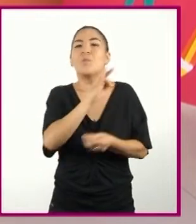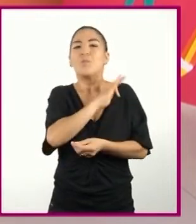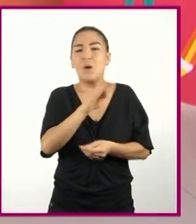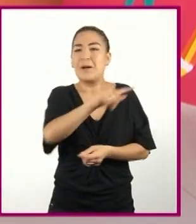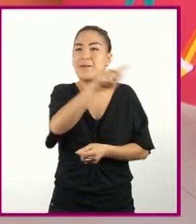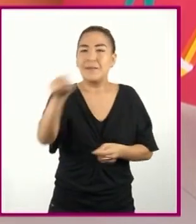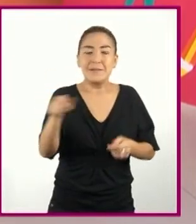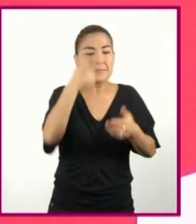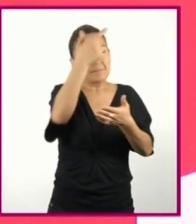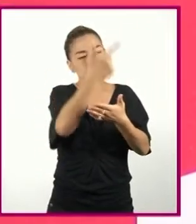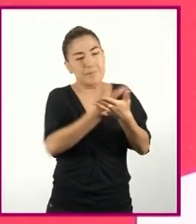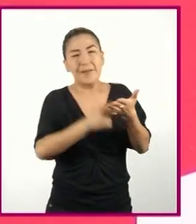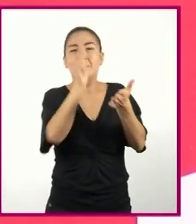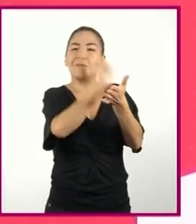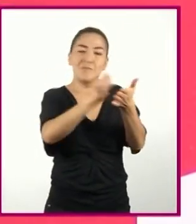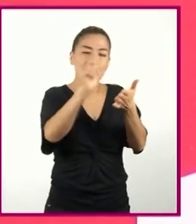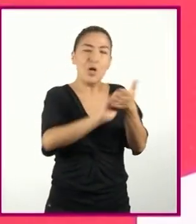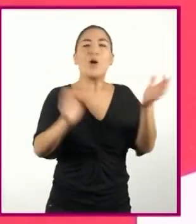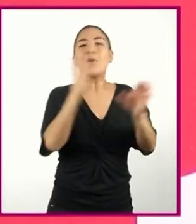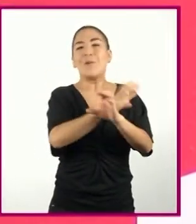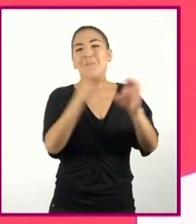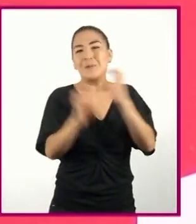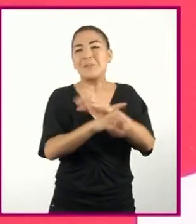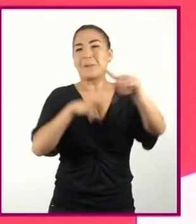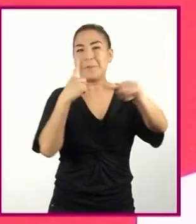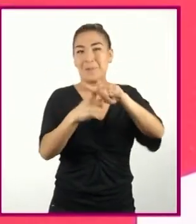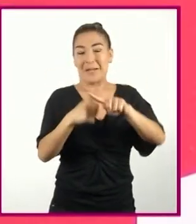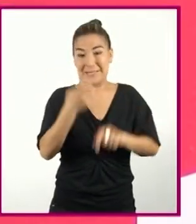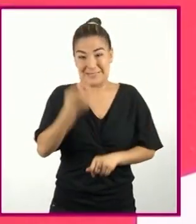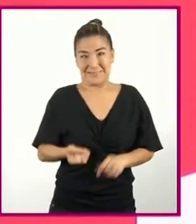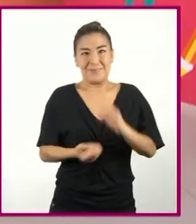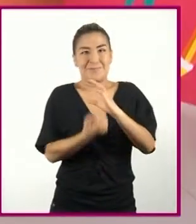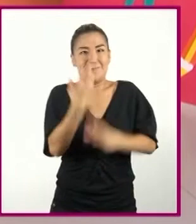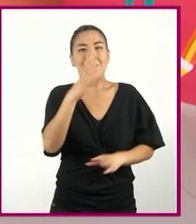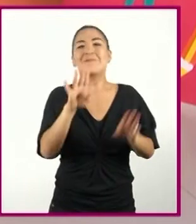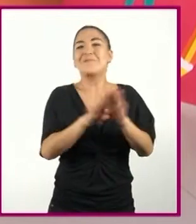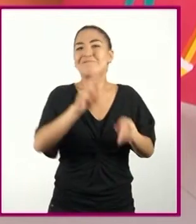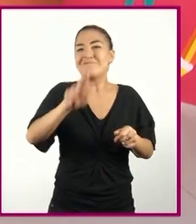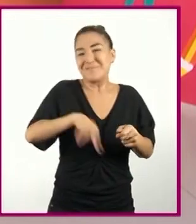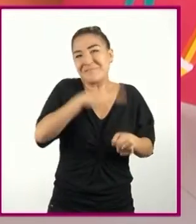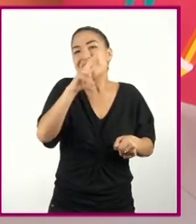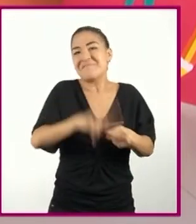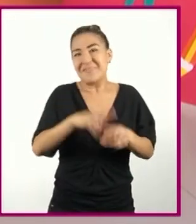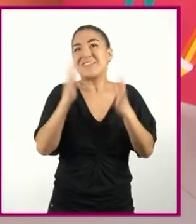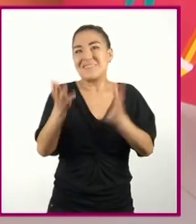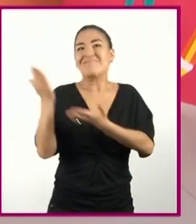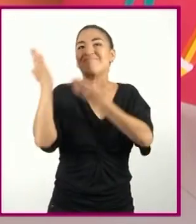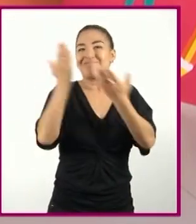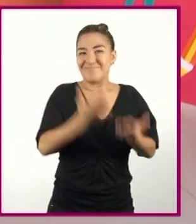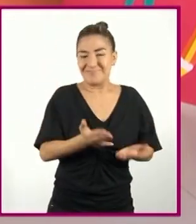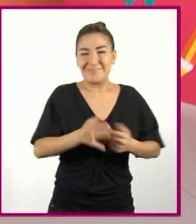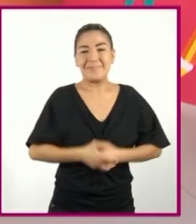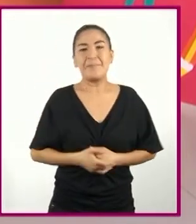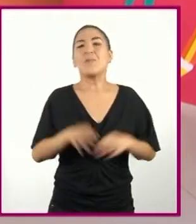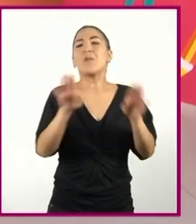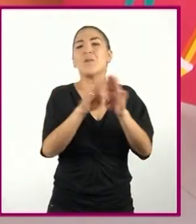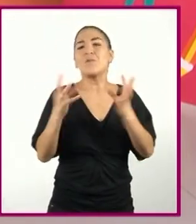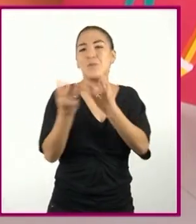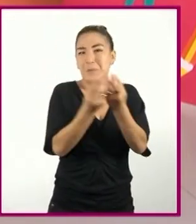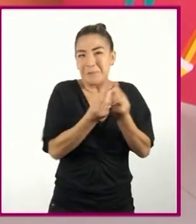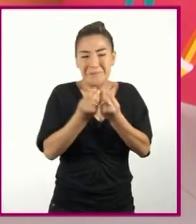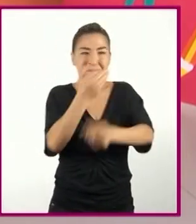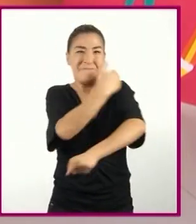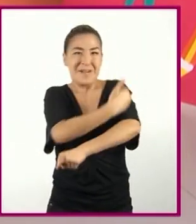lista de las cosas positivas que esta nueva normalidad ha traído, como unión